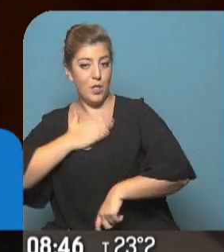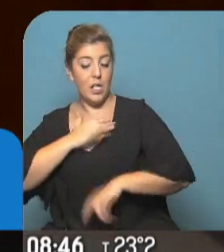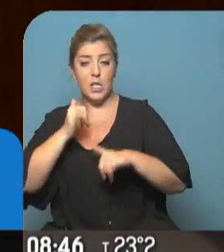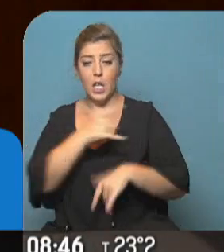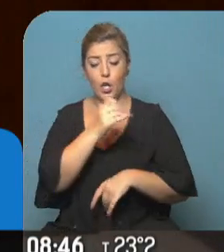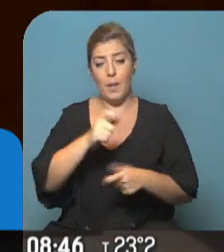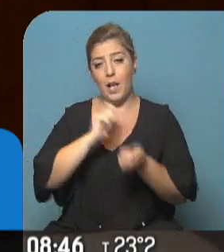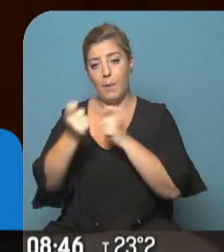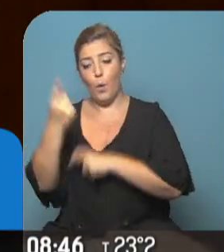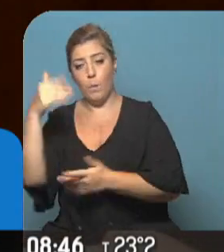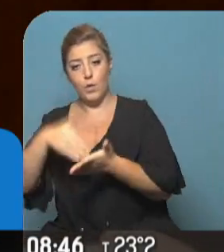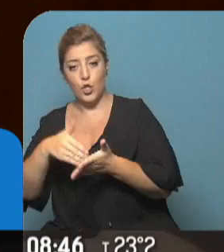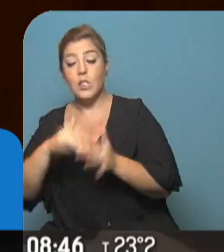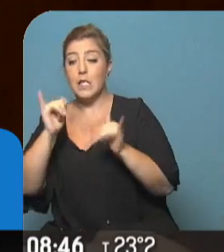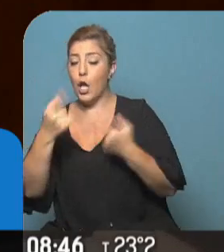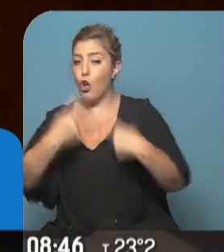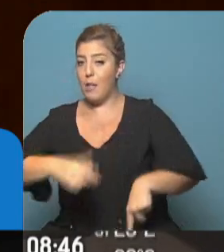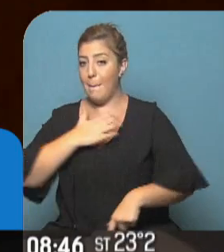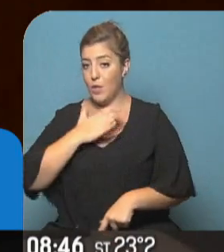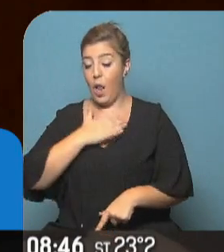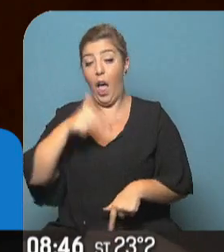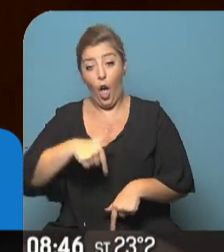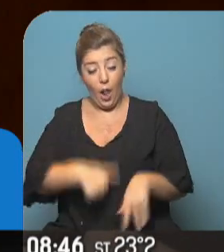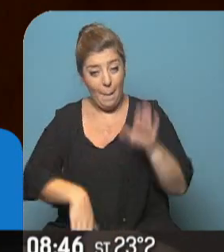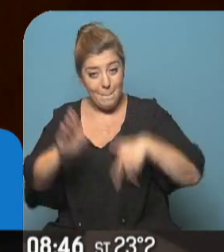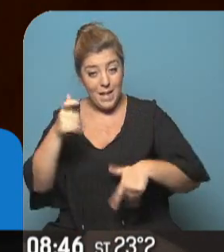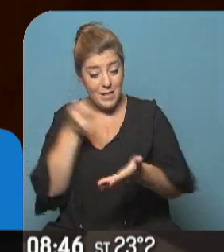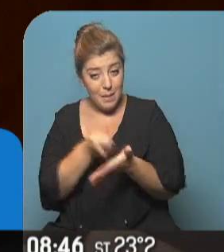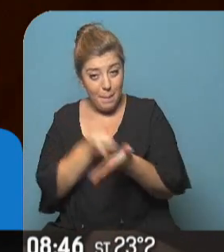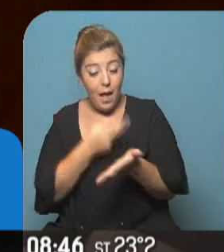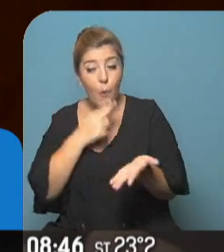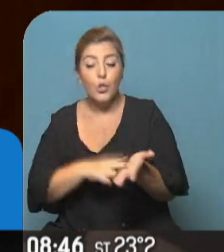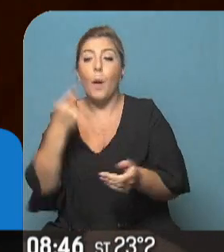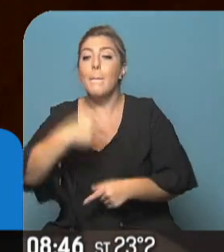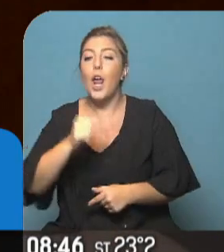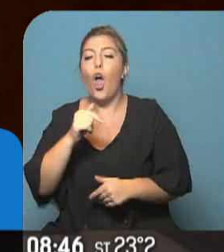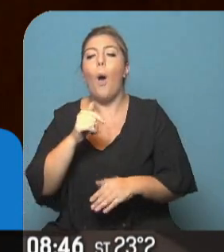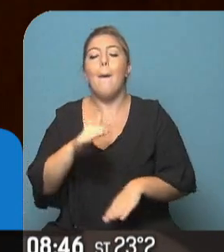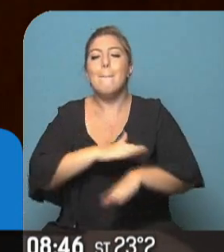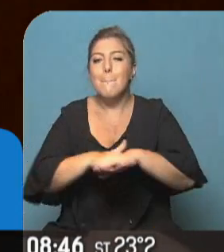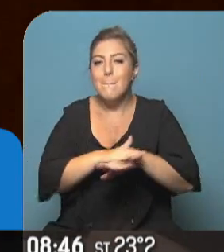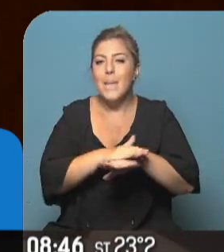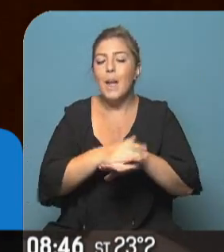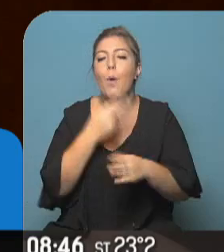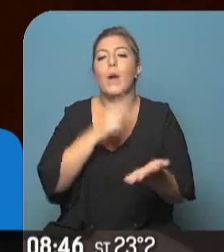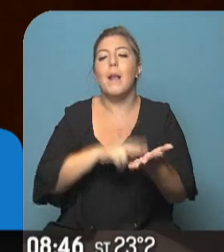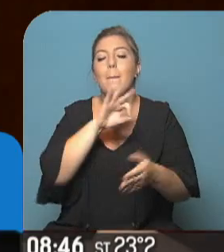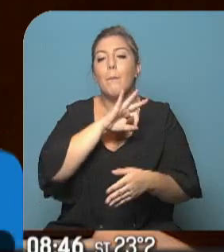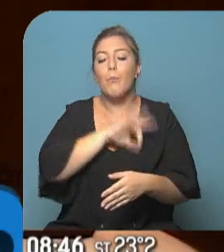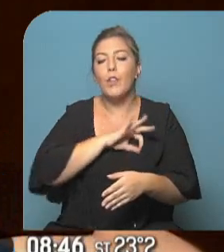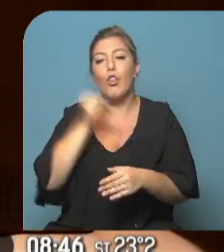bueno fíjense bienes personales ahora tenemos mucho más contribuyentes pero aumentó el mínimo imponible y baja la alícuota